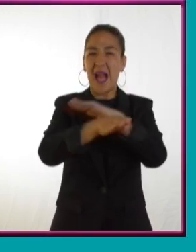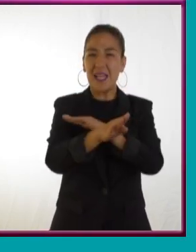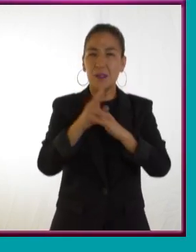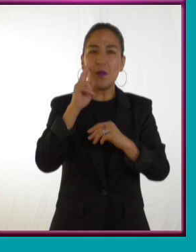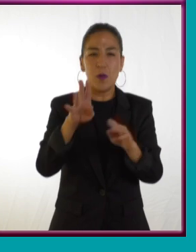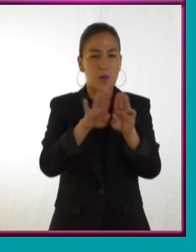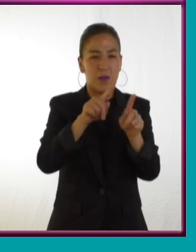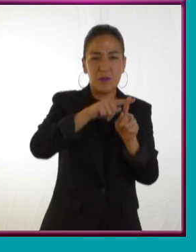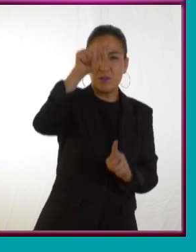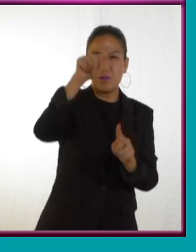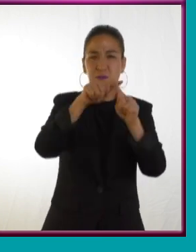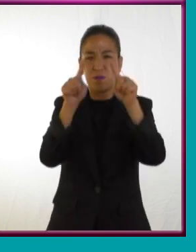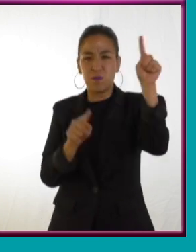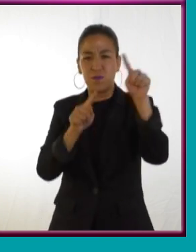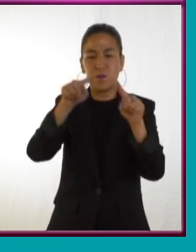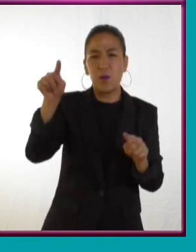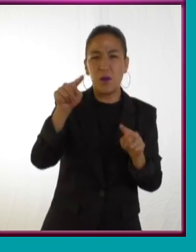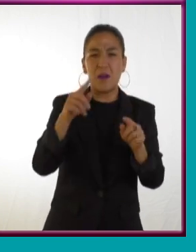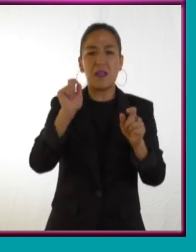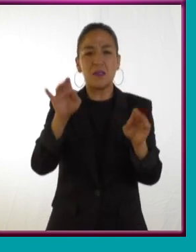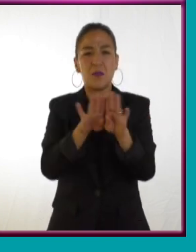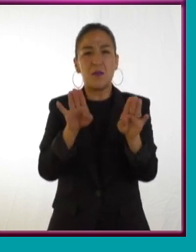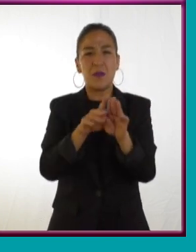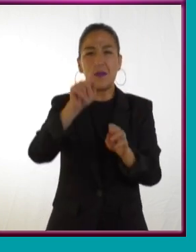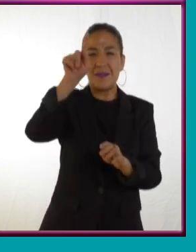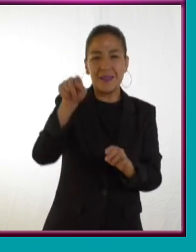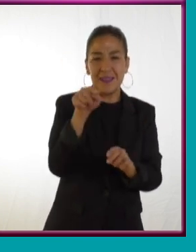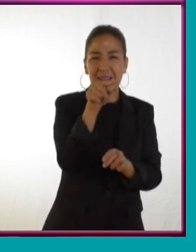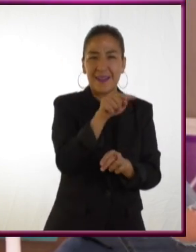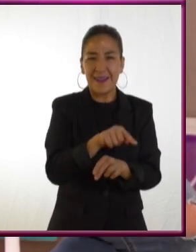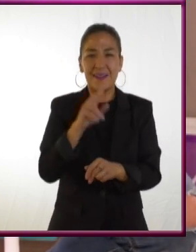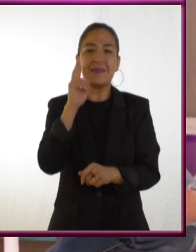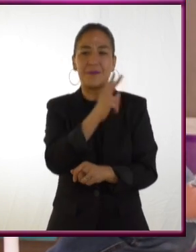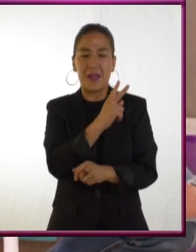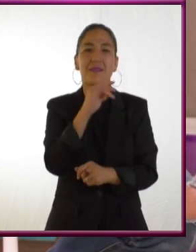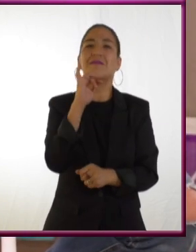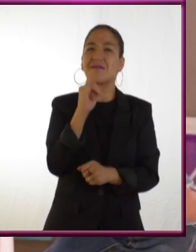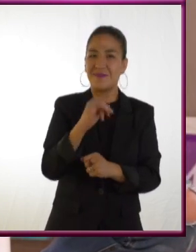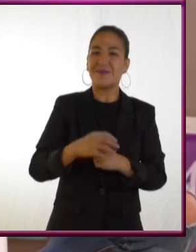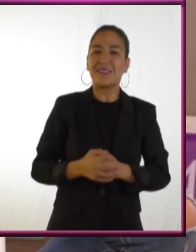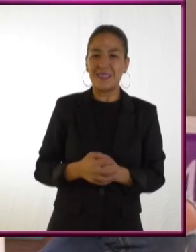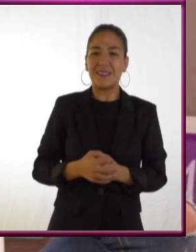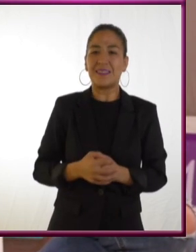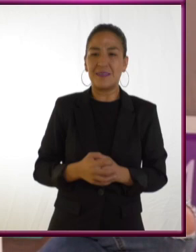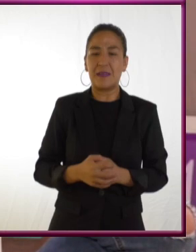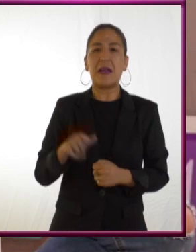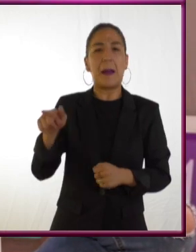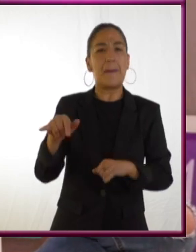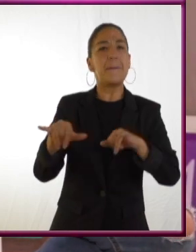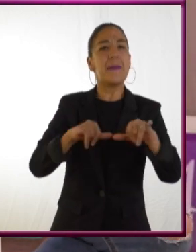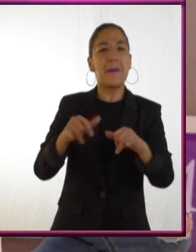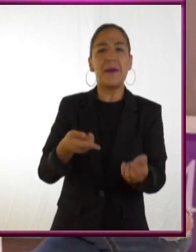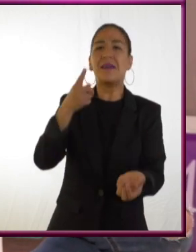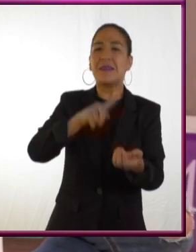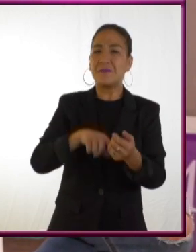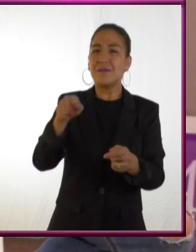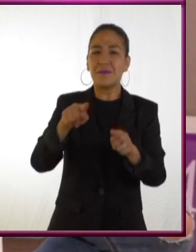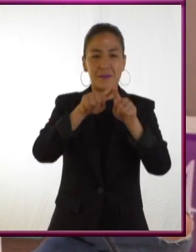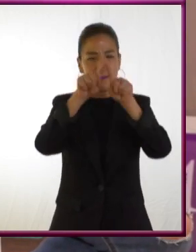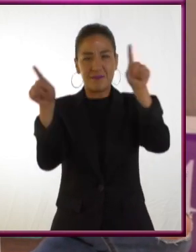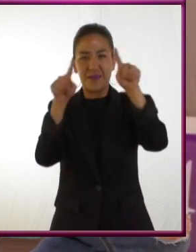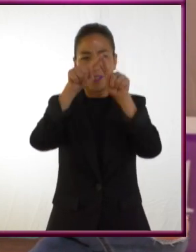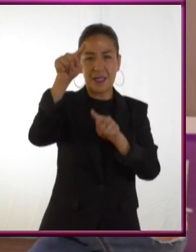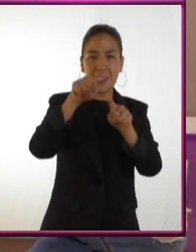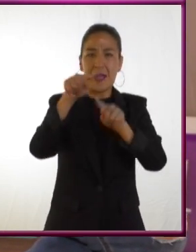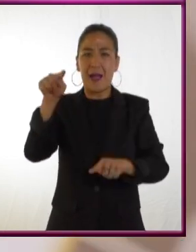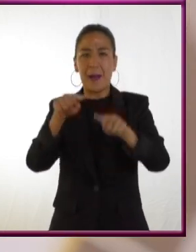con tramos sinuosos, pero otras veces con tramos rectos y parejitos? Sí, no inventes. El mapa de las líneas del